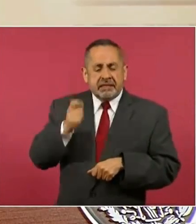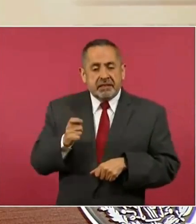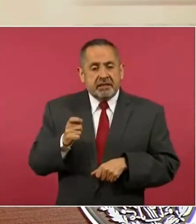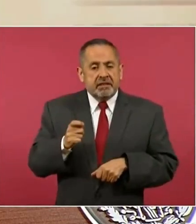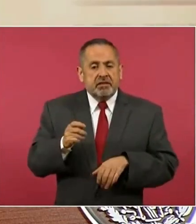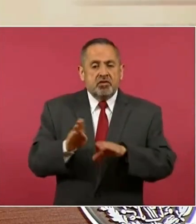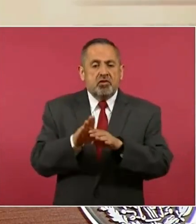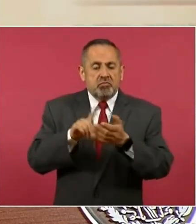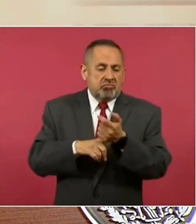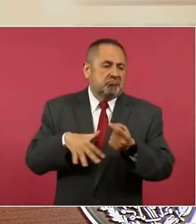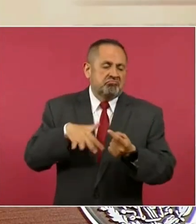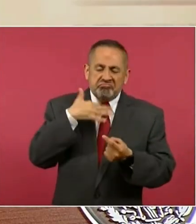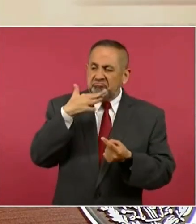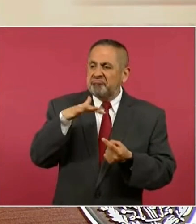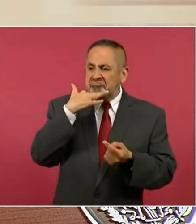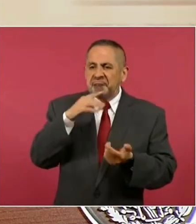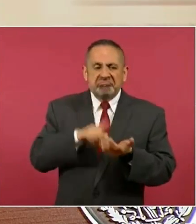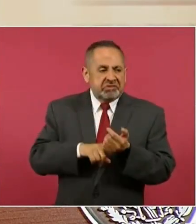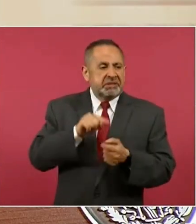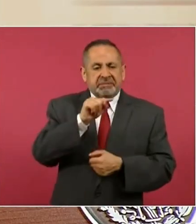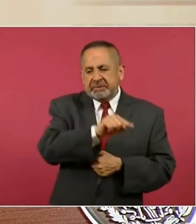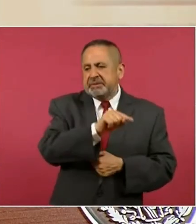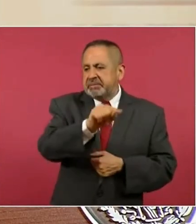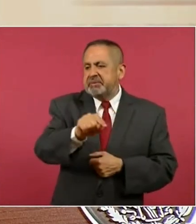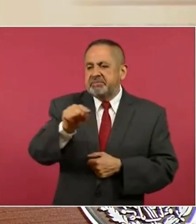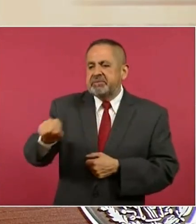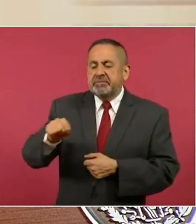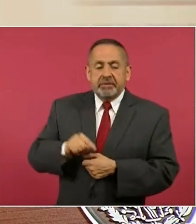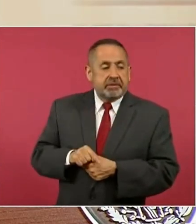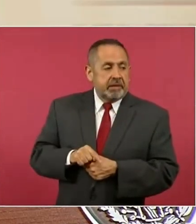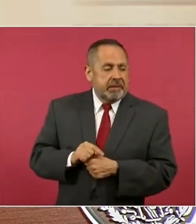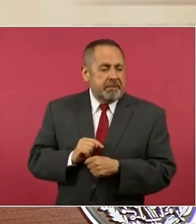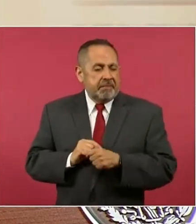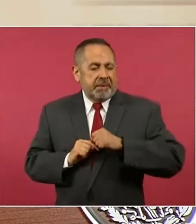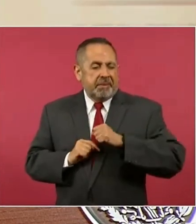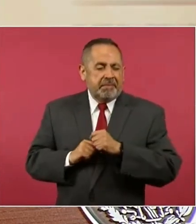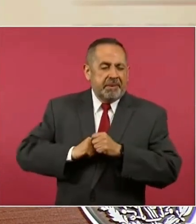era la corrupción y el influyentismo.